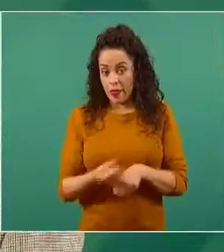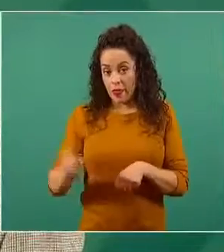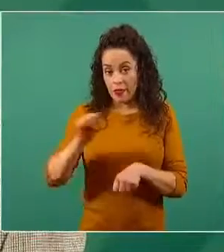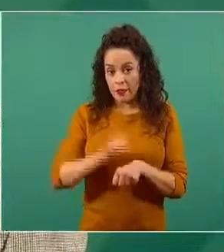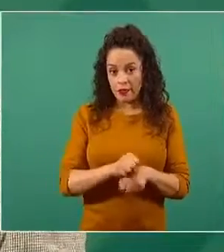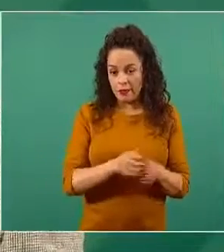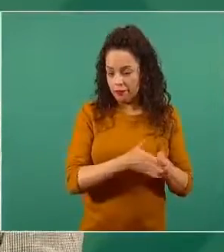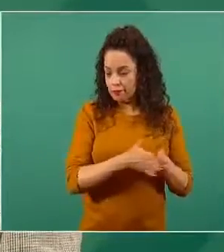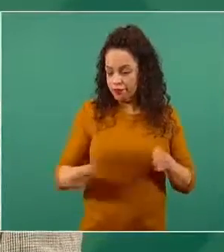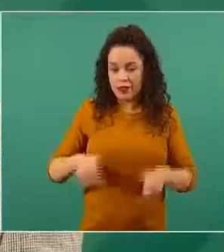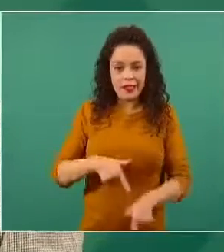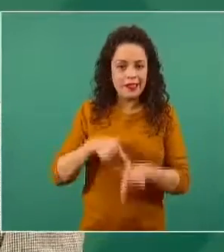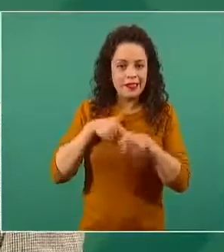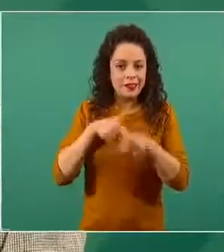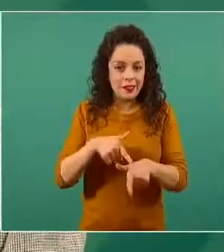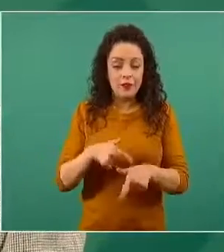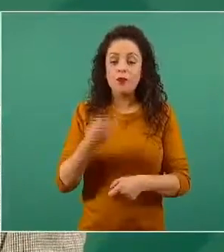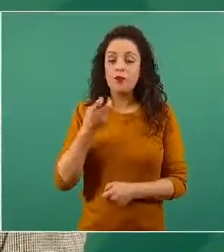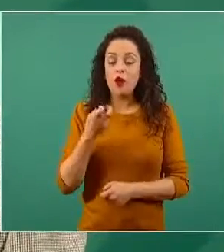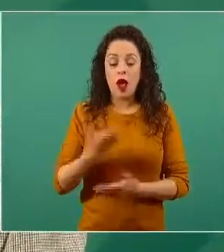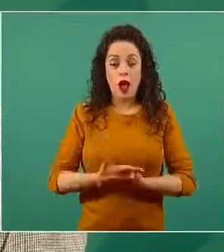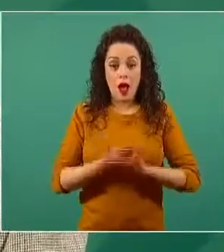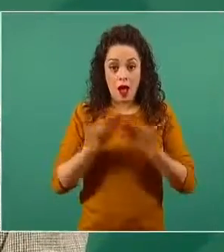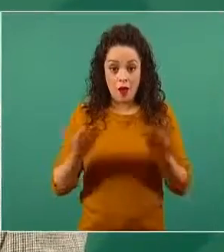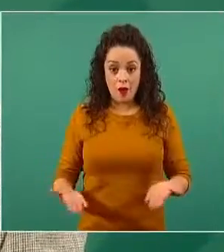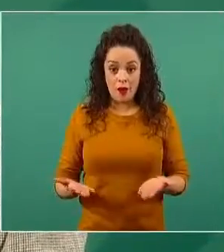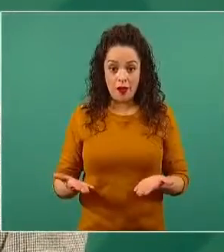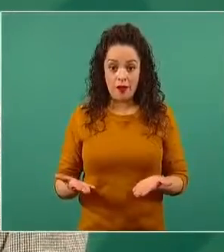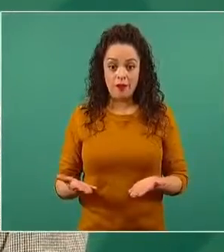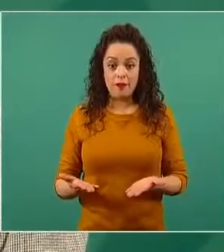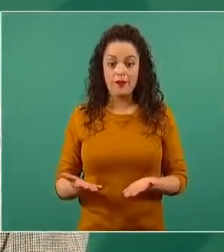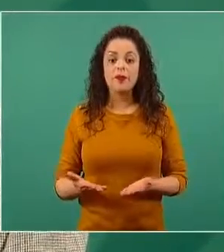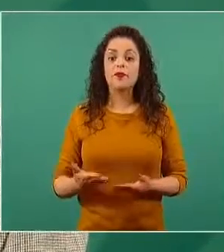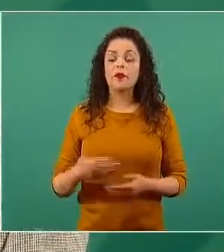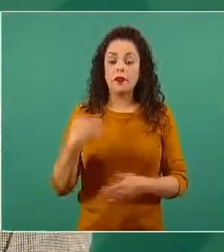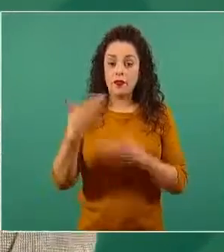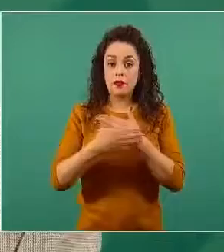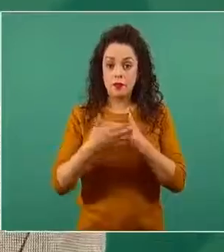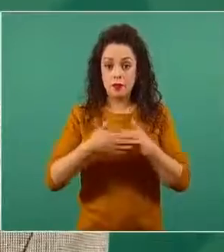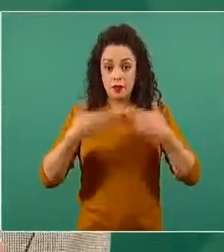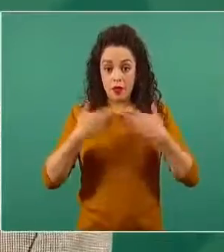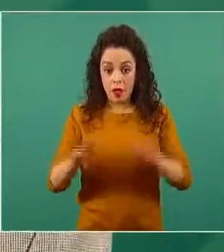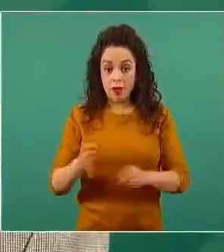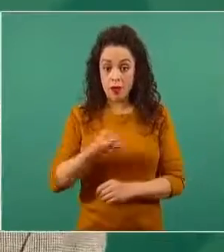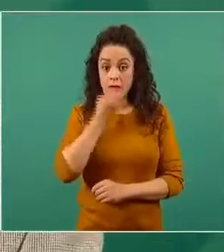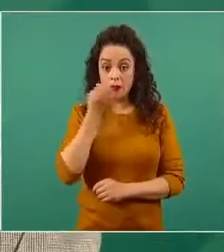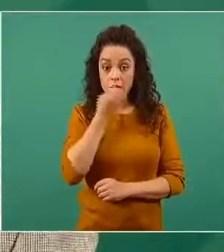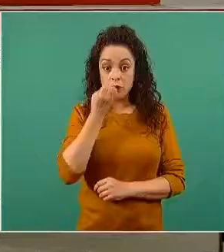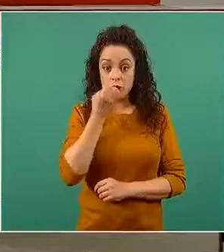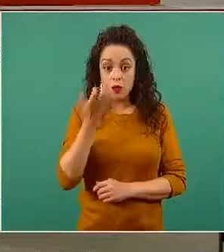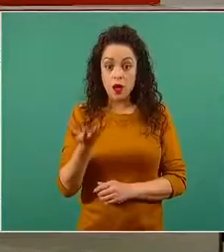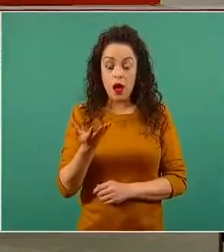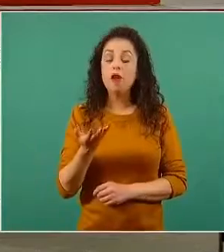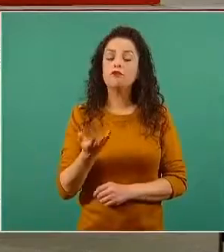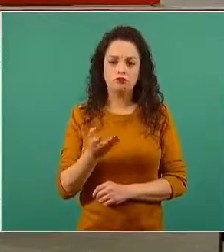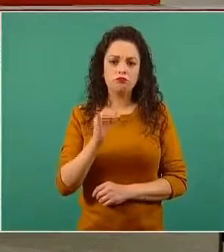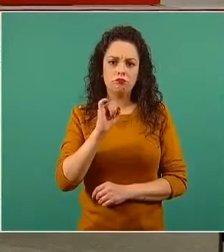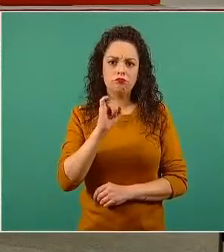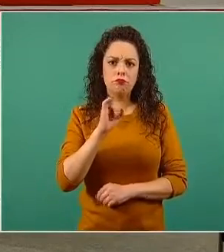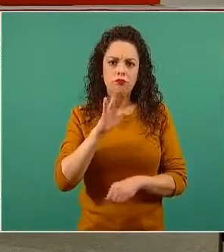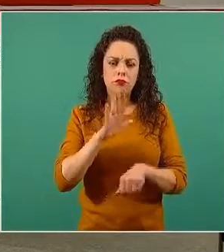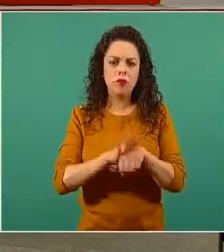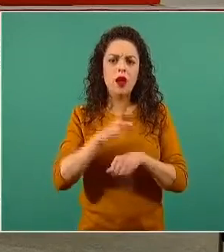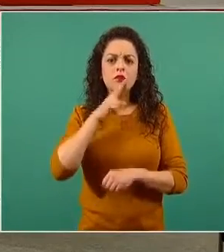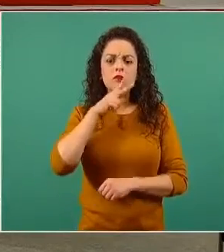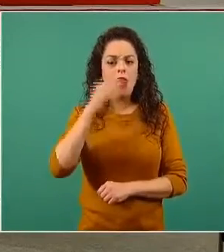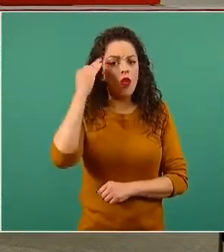que hemos hablado. Por eso decimos ahora que la apertura de las escuelas se encuentra en una situación, en un momento óptimo respecto a la